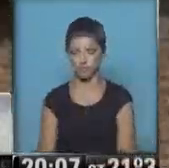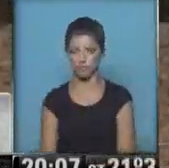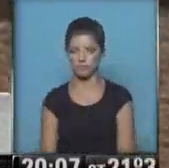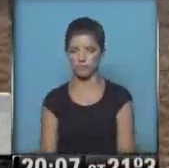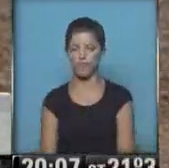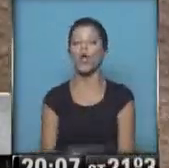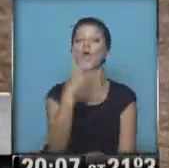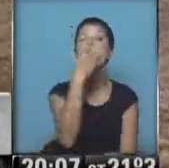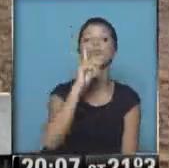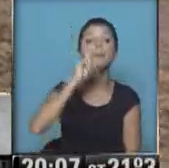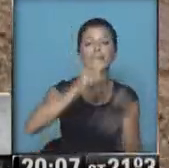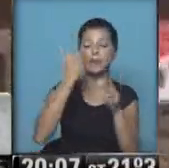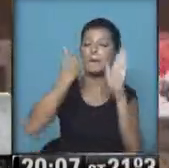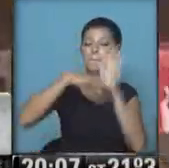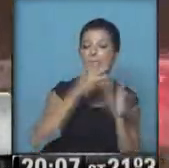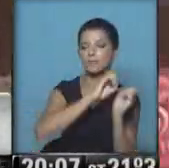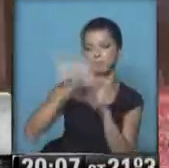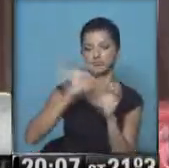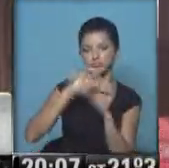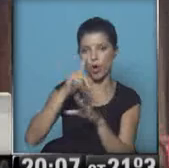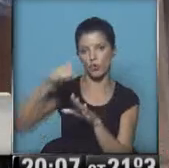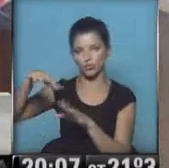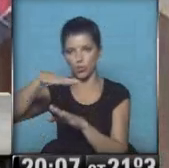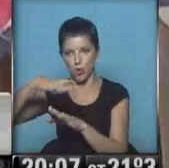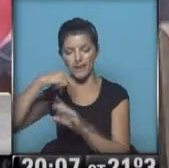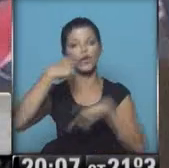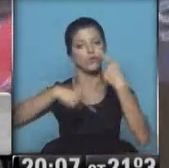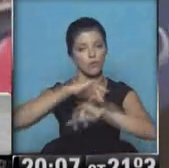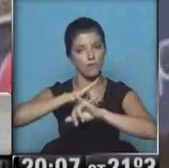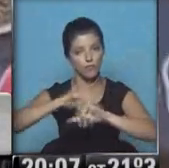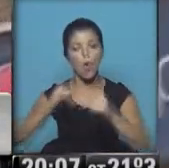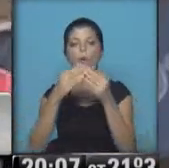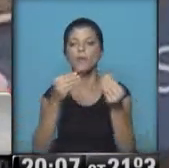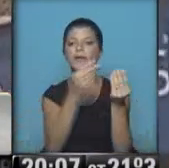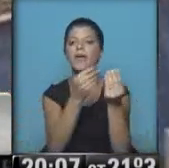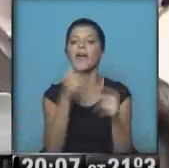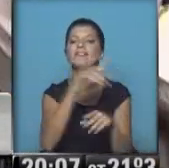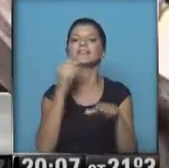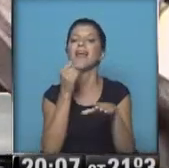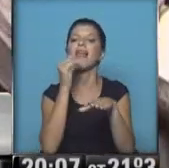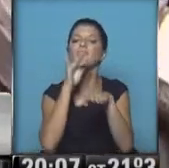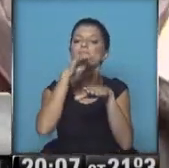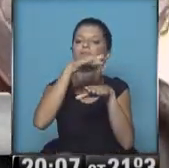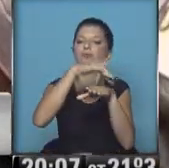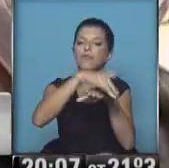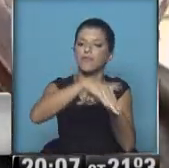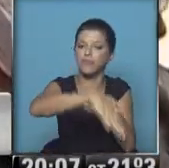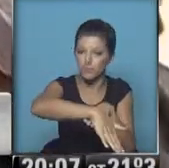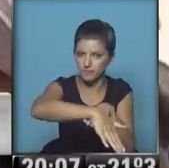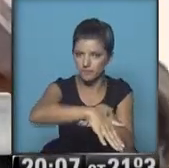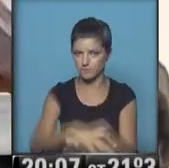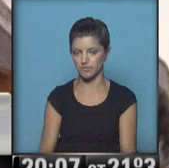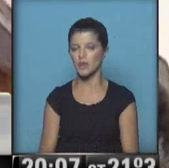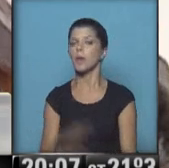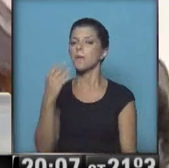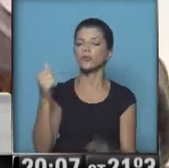Más de 4000 personas fueron evacuadas y sigue la alarma por la acumulación de lava. Apenas empezó la erupción, pues como a la